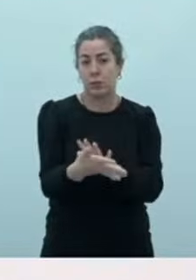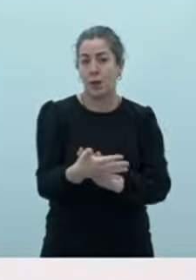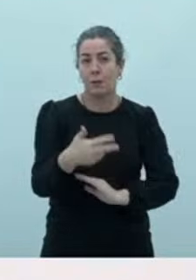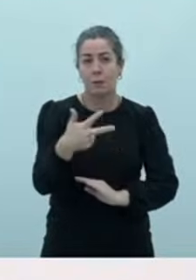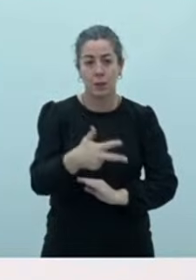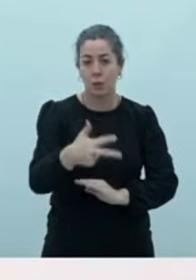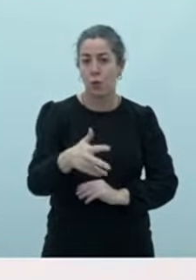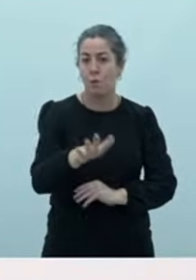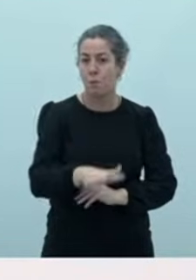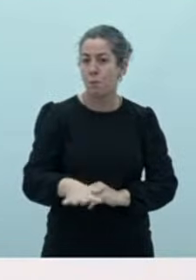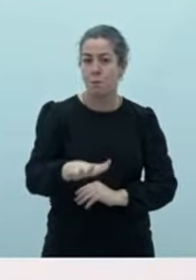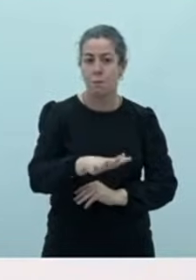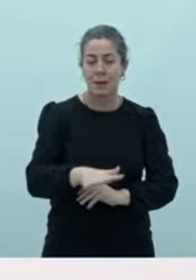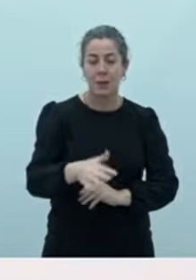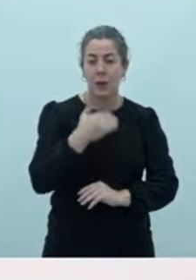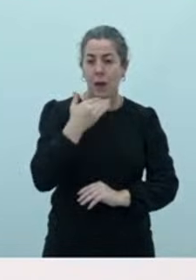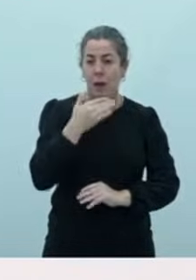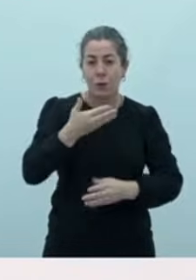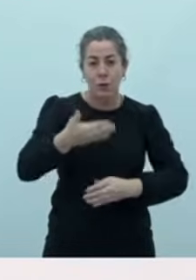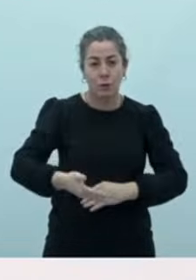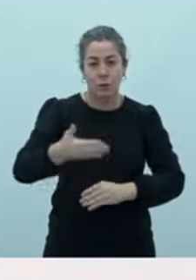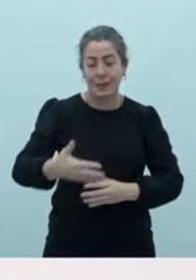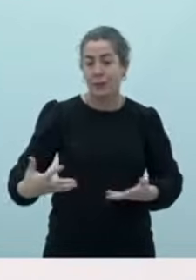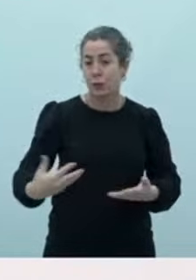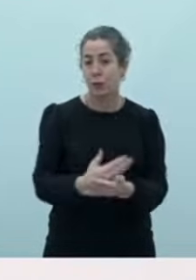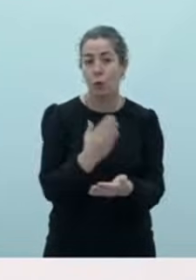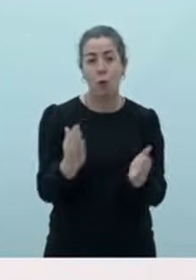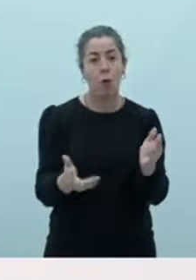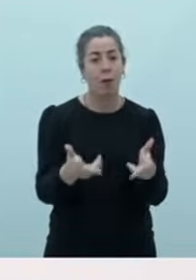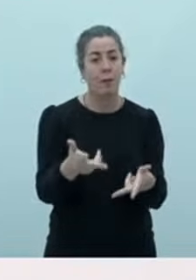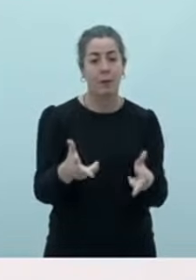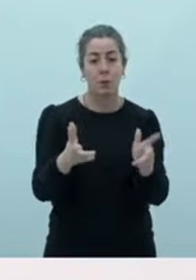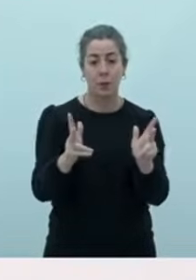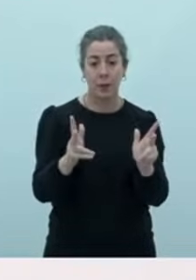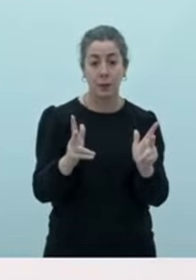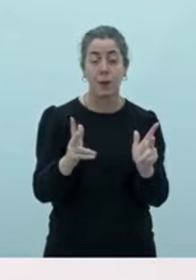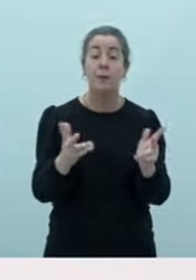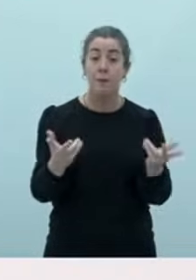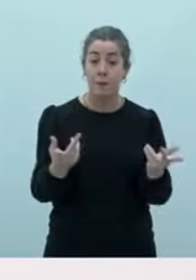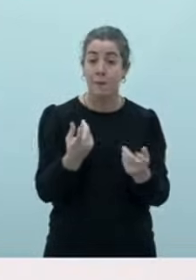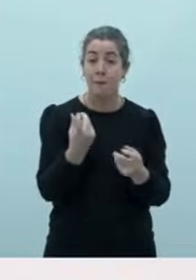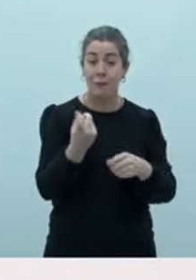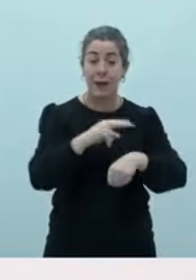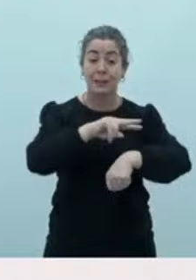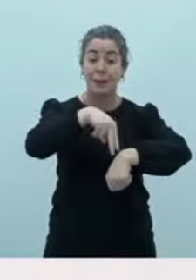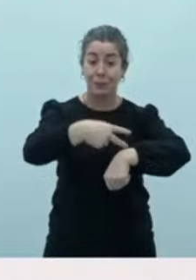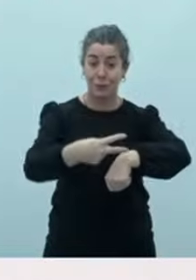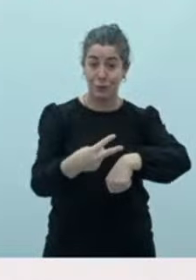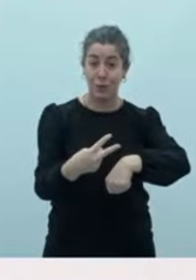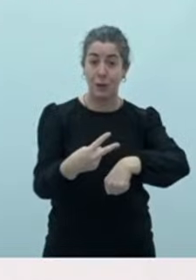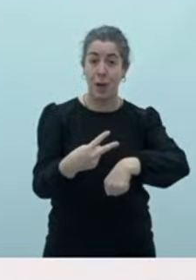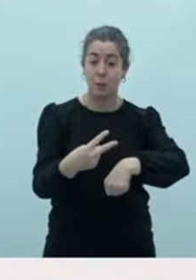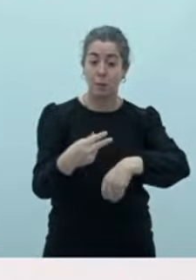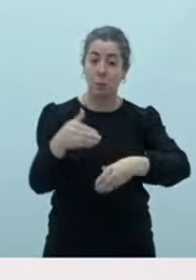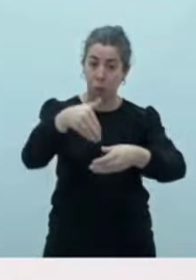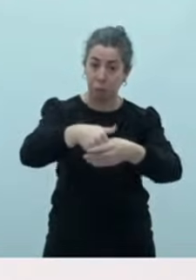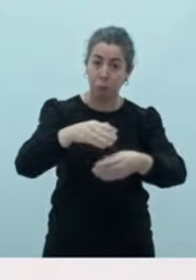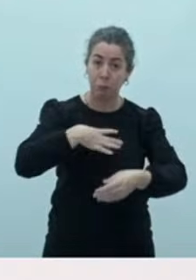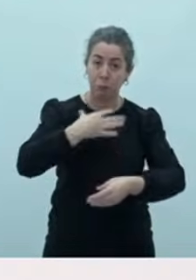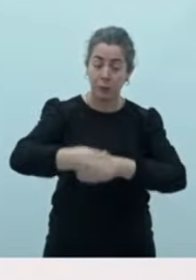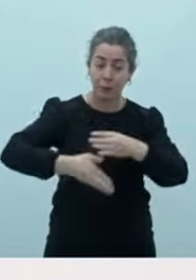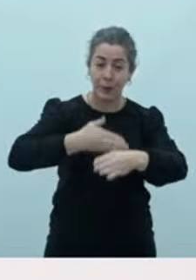es una cuestión esencial en cualquier democracia. Todavía nos quedan 2 horas, podemos ir a votar y hacer